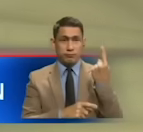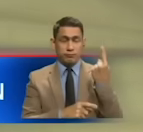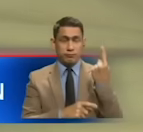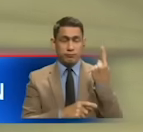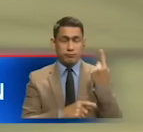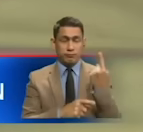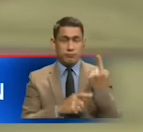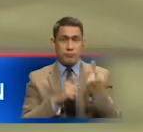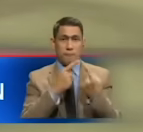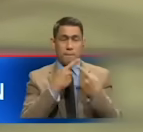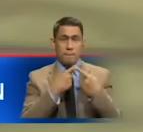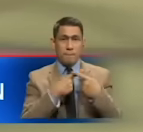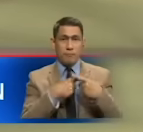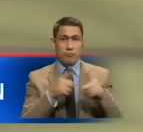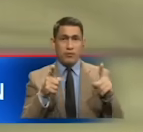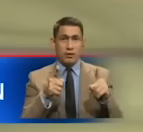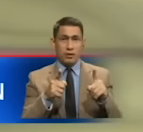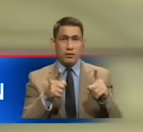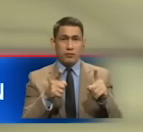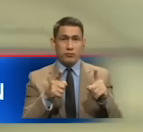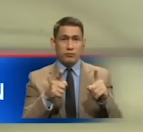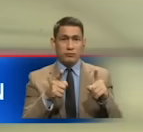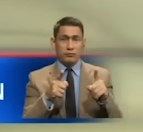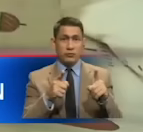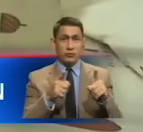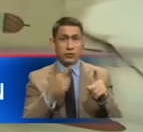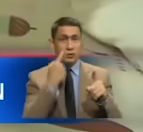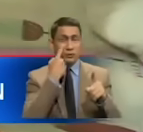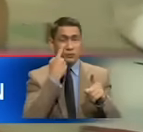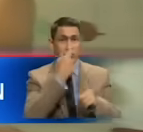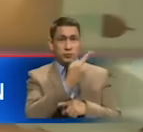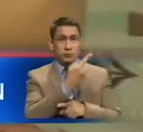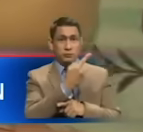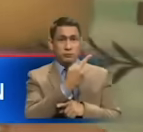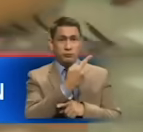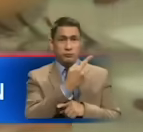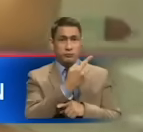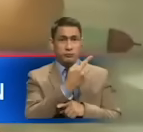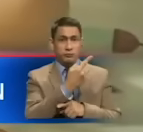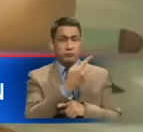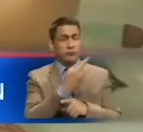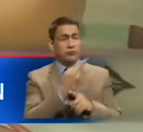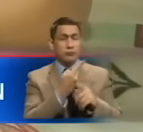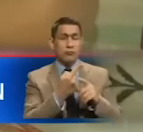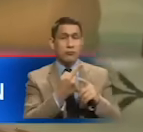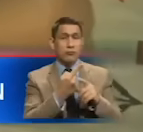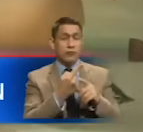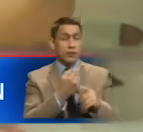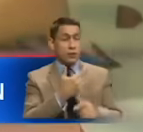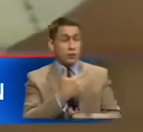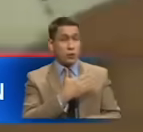izquierdo, las arterias de él son finas como un cabellito. No pasa sangre del lado izquierdo.